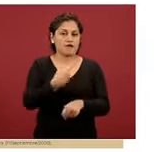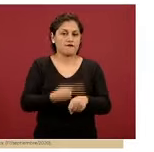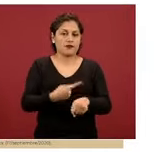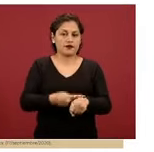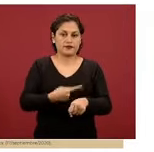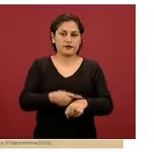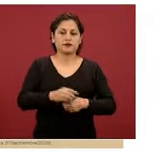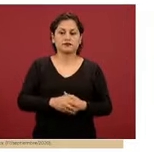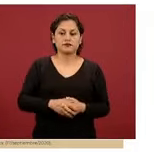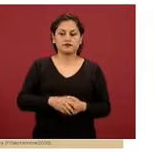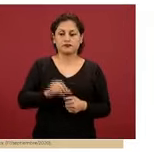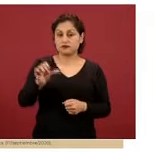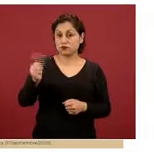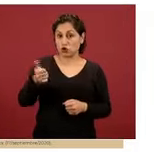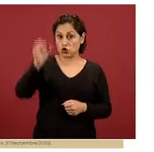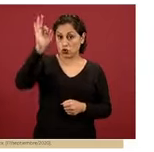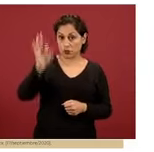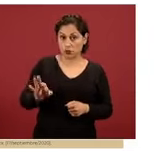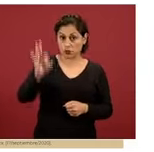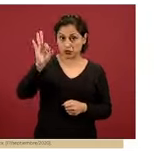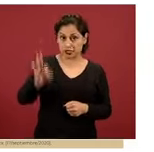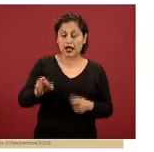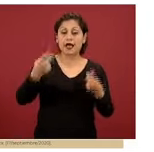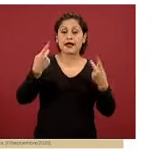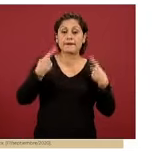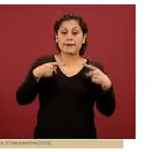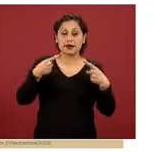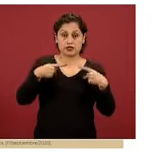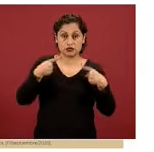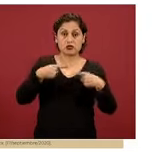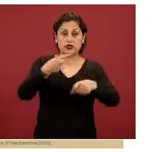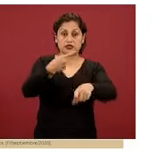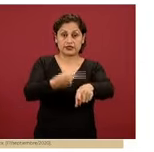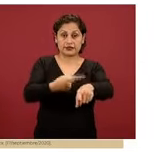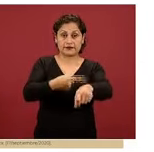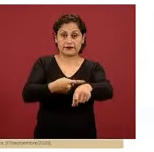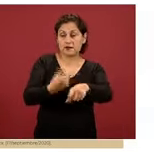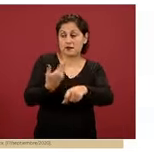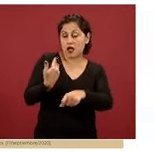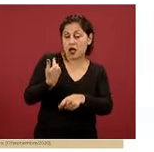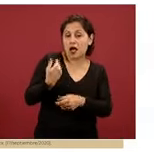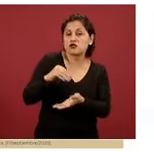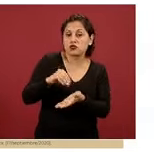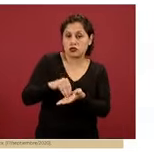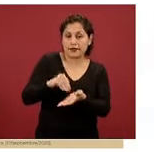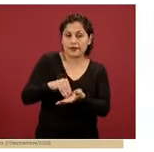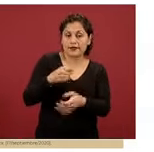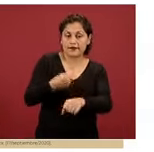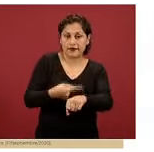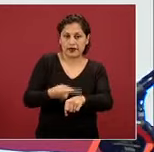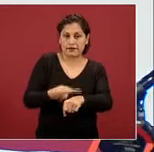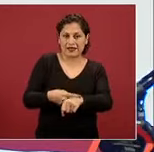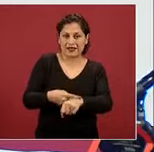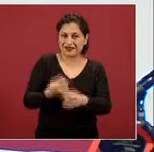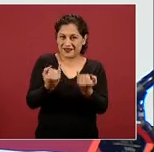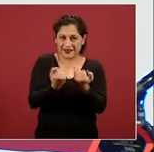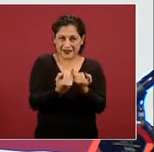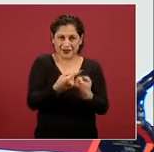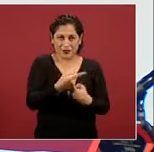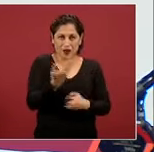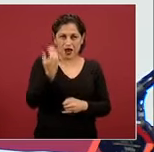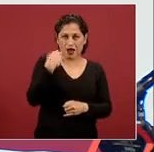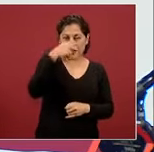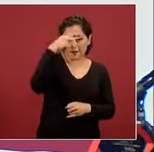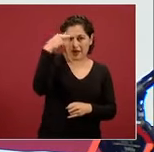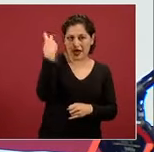este porcentaje del número de casos presentes que son de los últimos 15 días. Acabamos de ver el de México, que llegó a un máximo